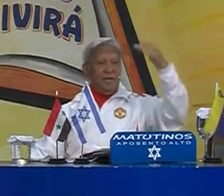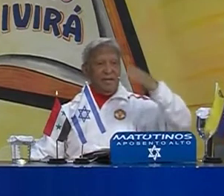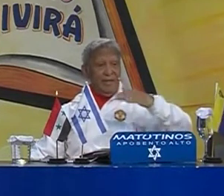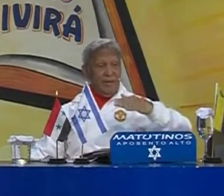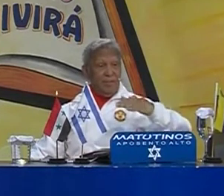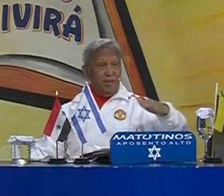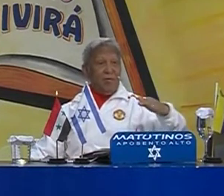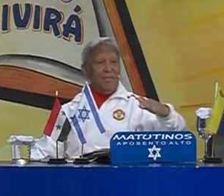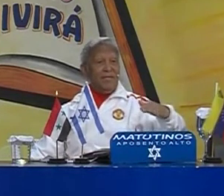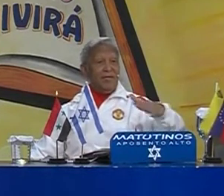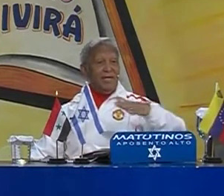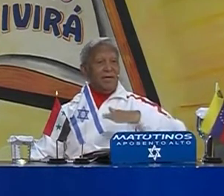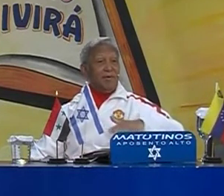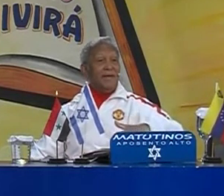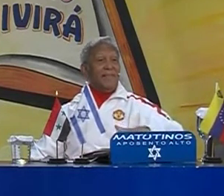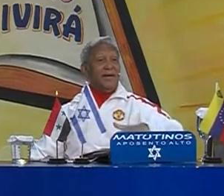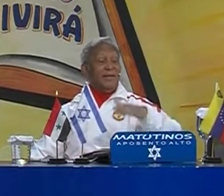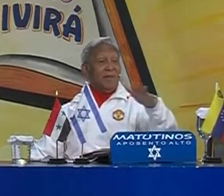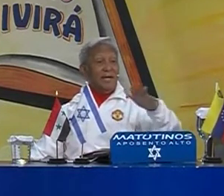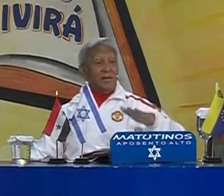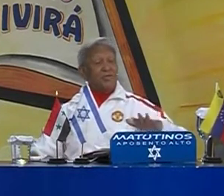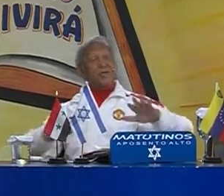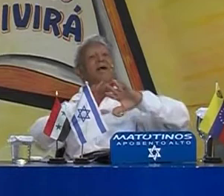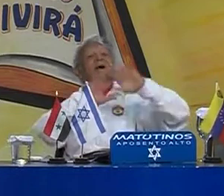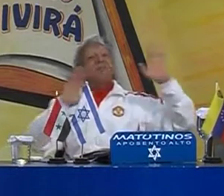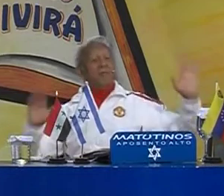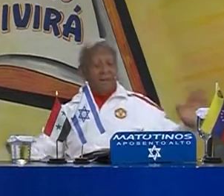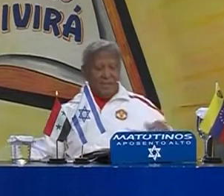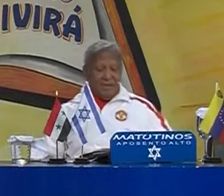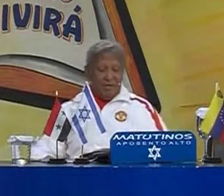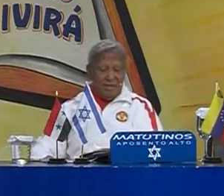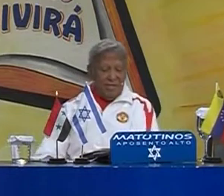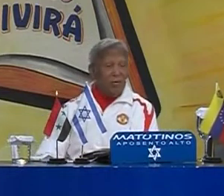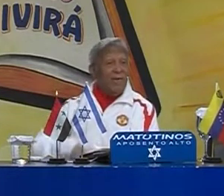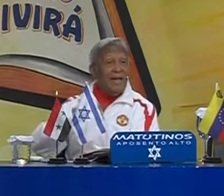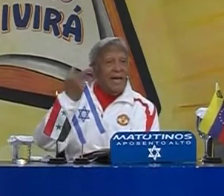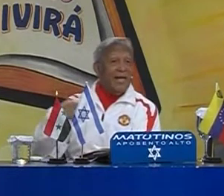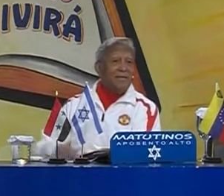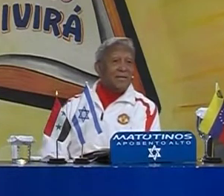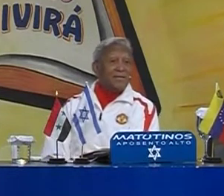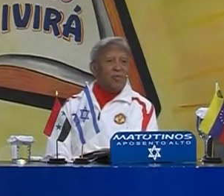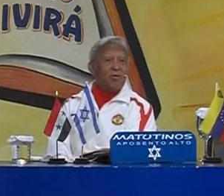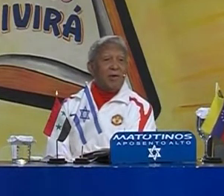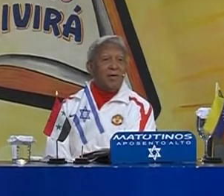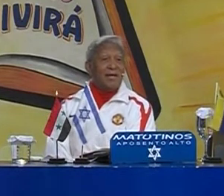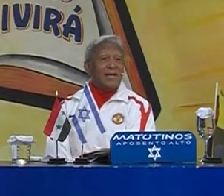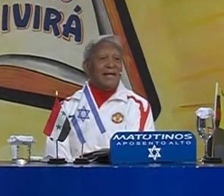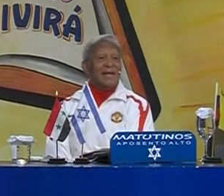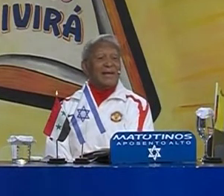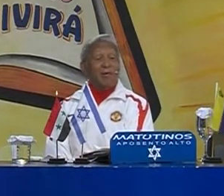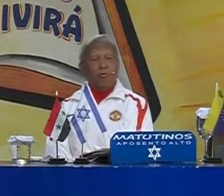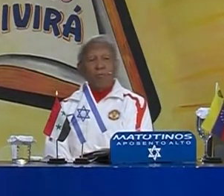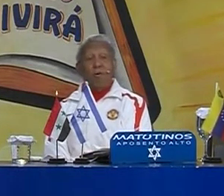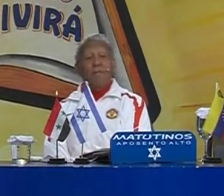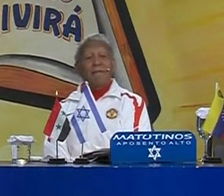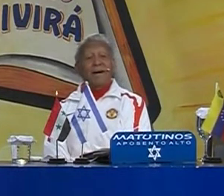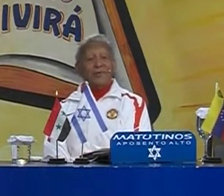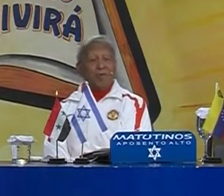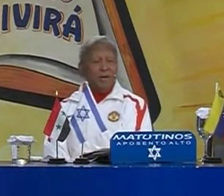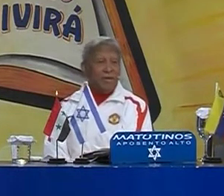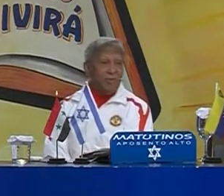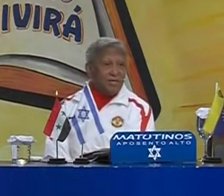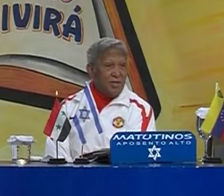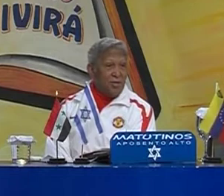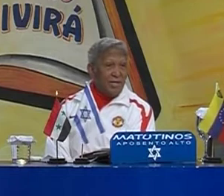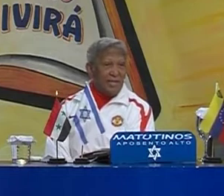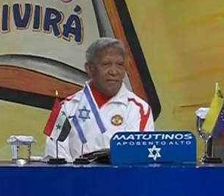Buenos días, buenos mediodías, buenas tardes, buenas noches, a donde me estén oyendo. El versículo que voy a regalarle, un bombazo